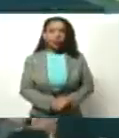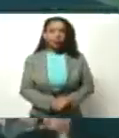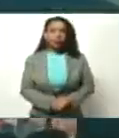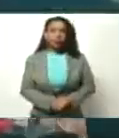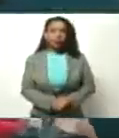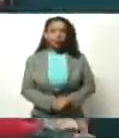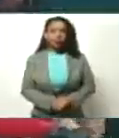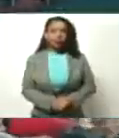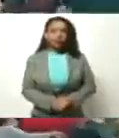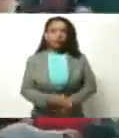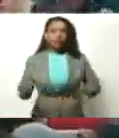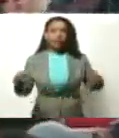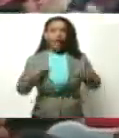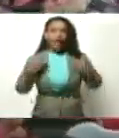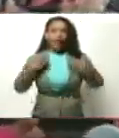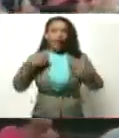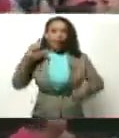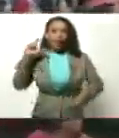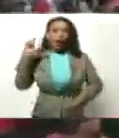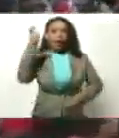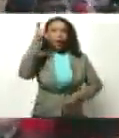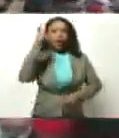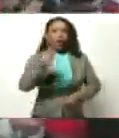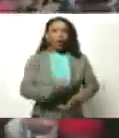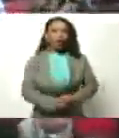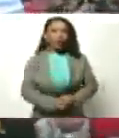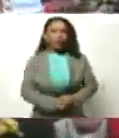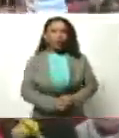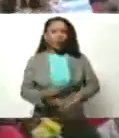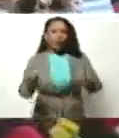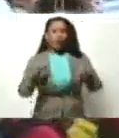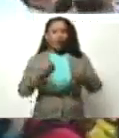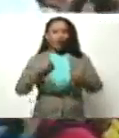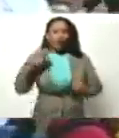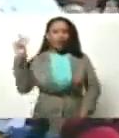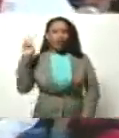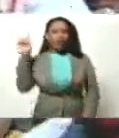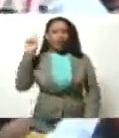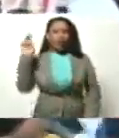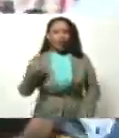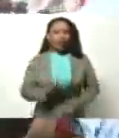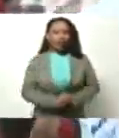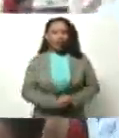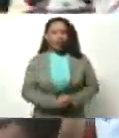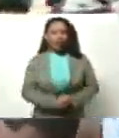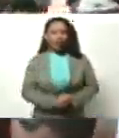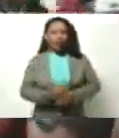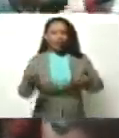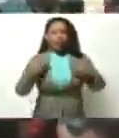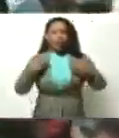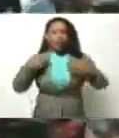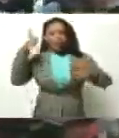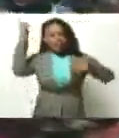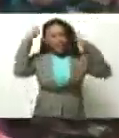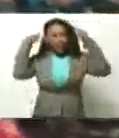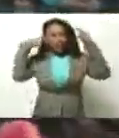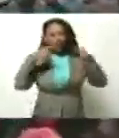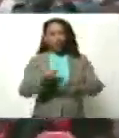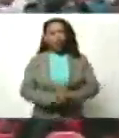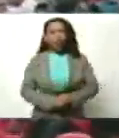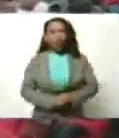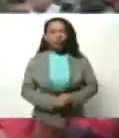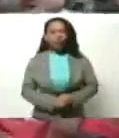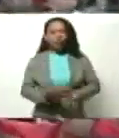que viva acuarico me viva Venezuela viva Chávez